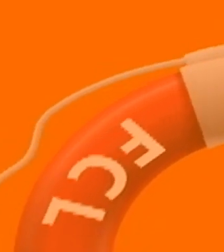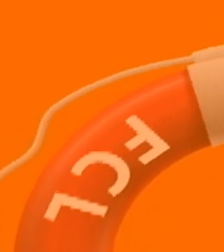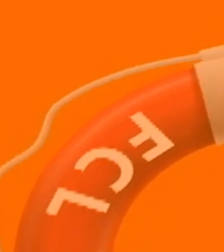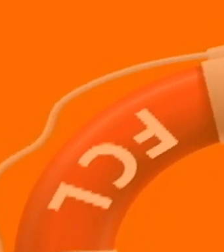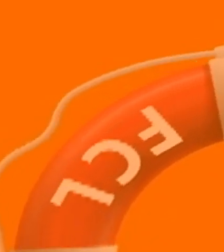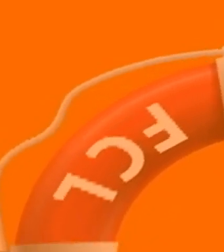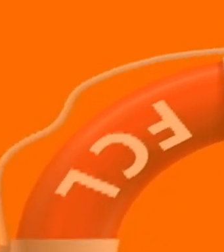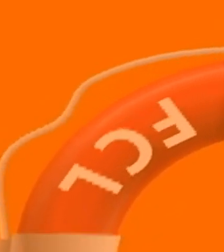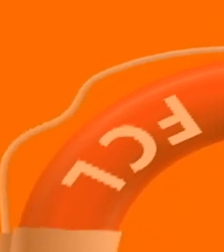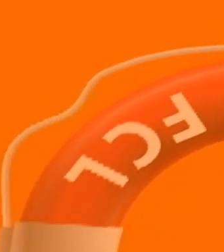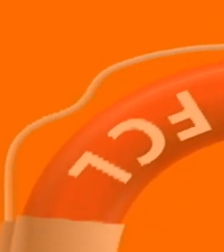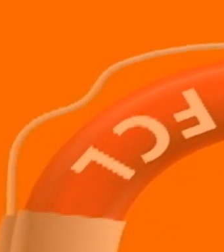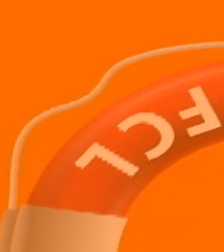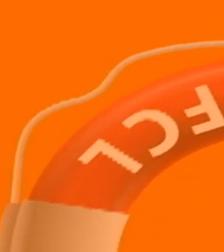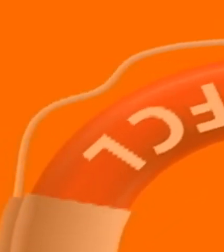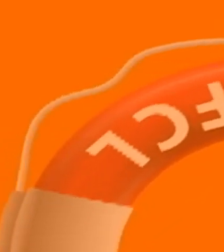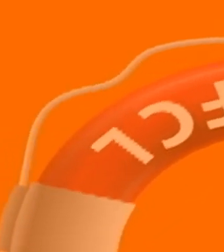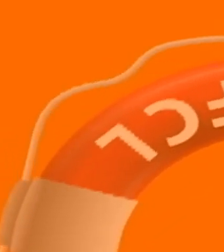4052-8720 y